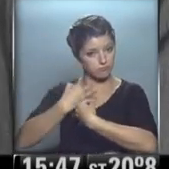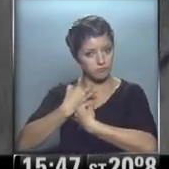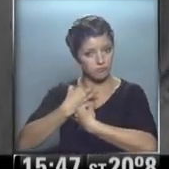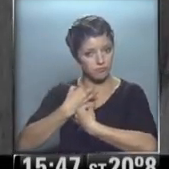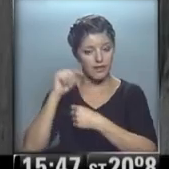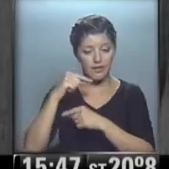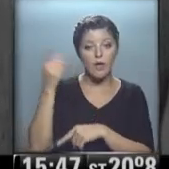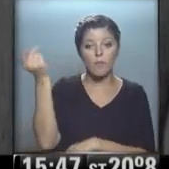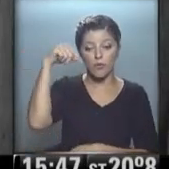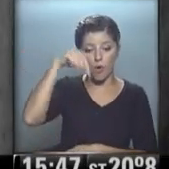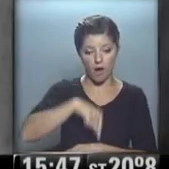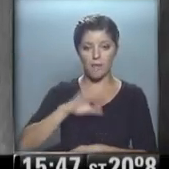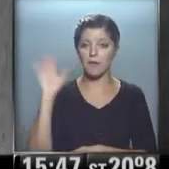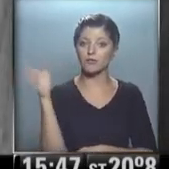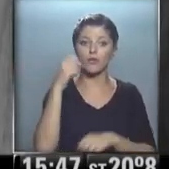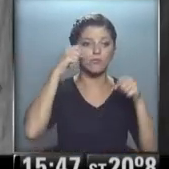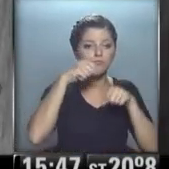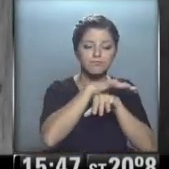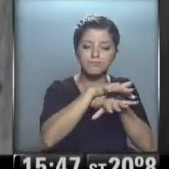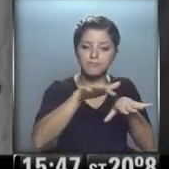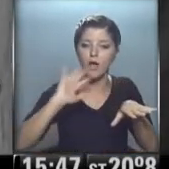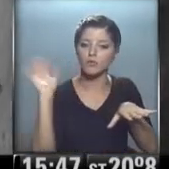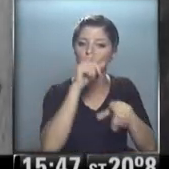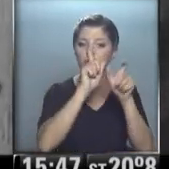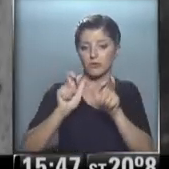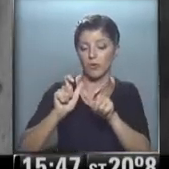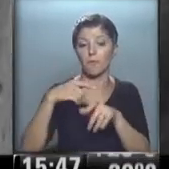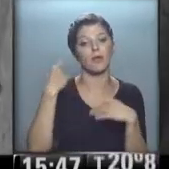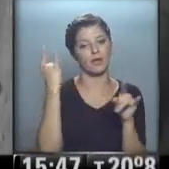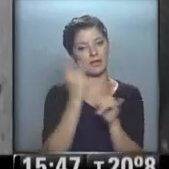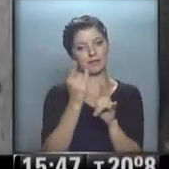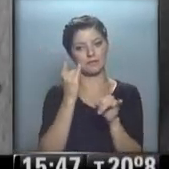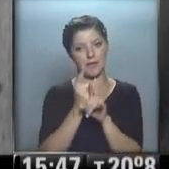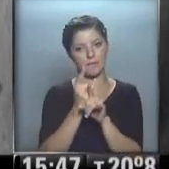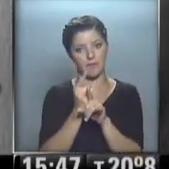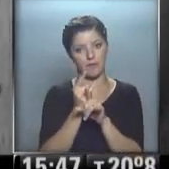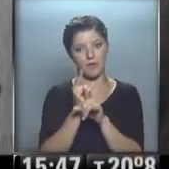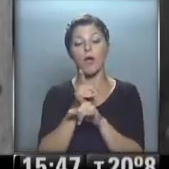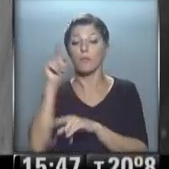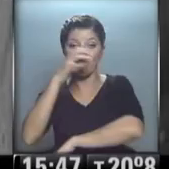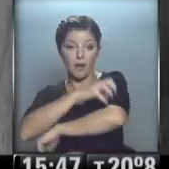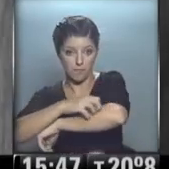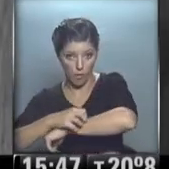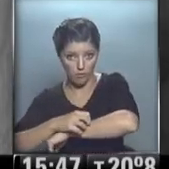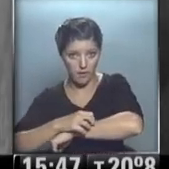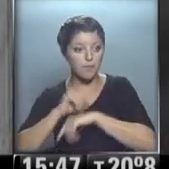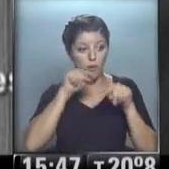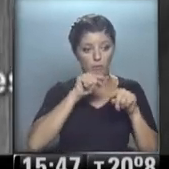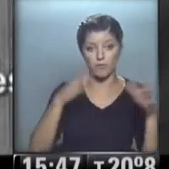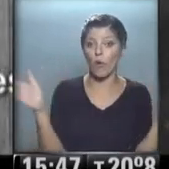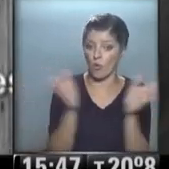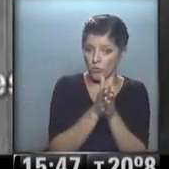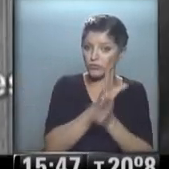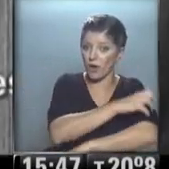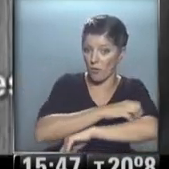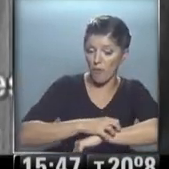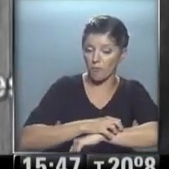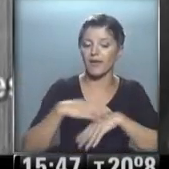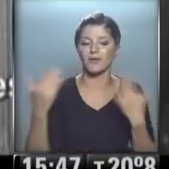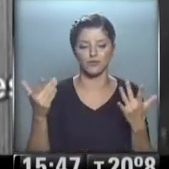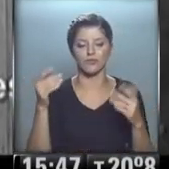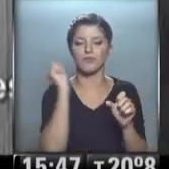vino a evangelizar a todos los hombres, pero que siempre se movió porque él era pobre desde los pobres. Por lo tanto, la misión de la iglesia